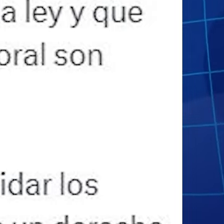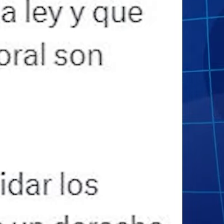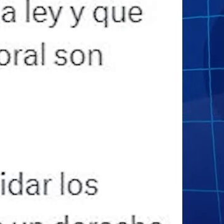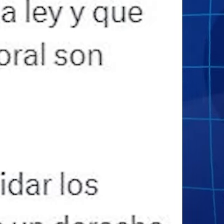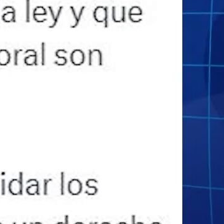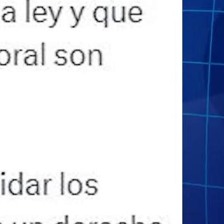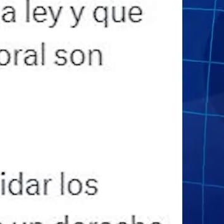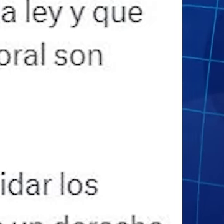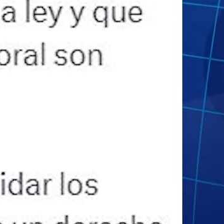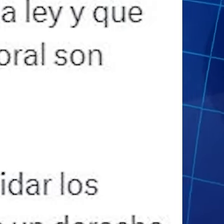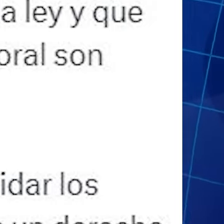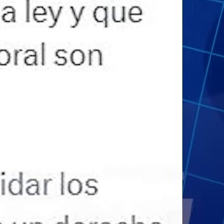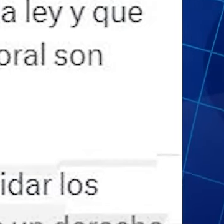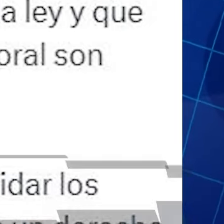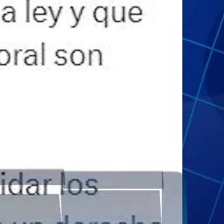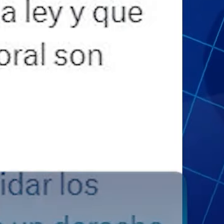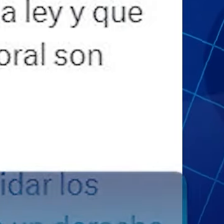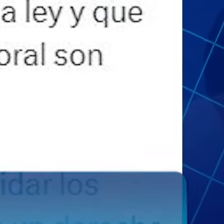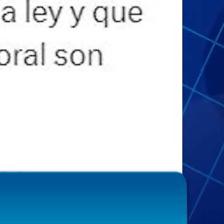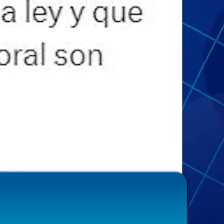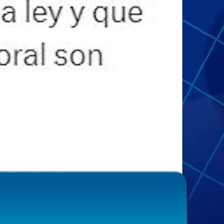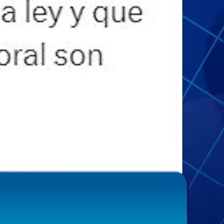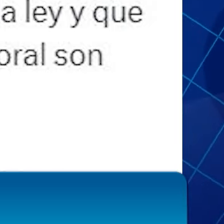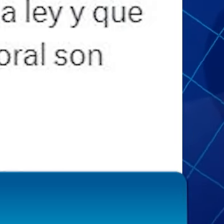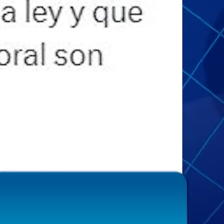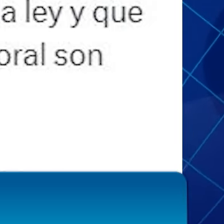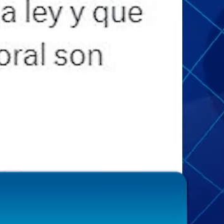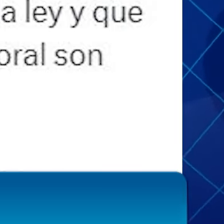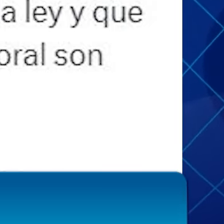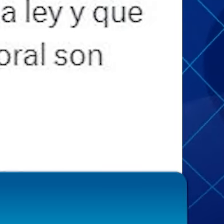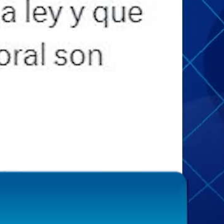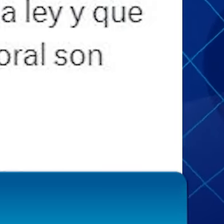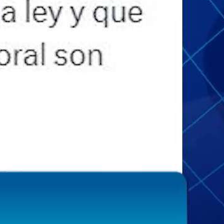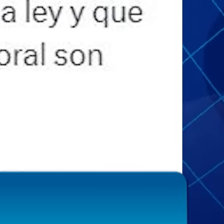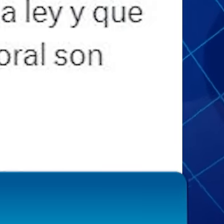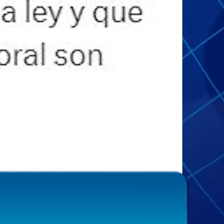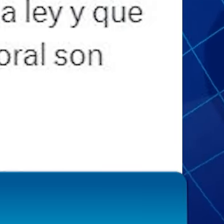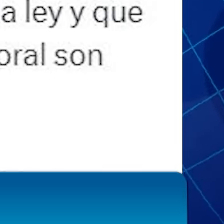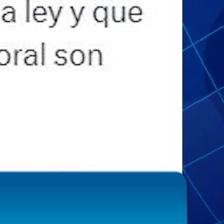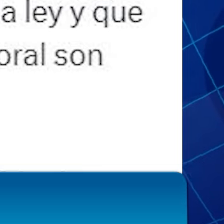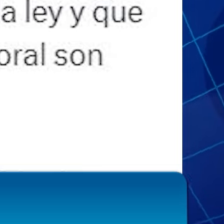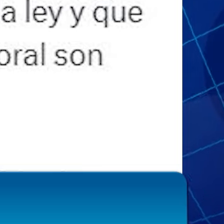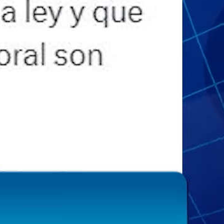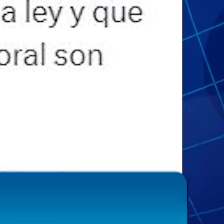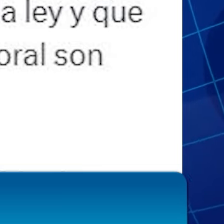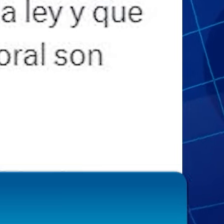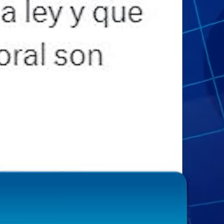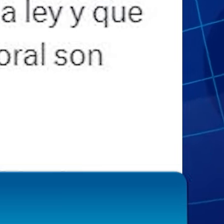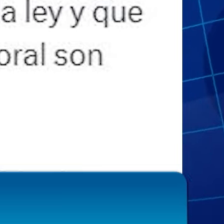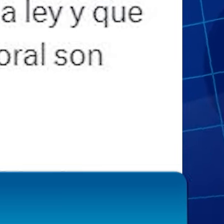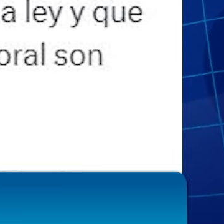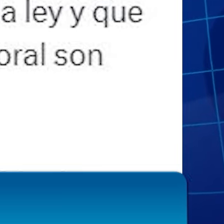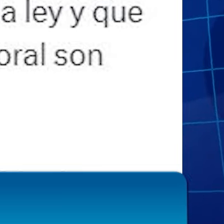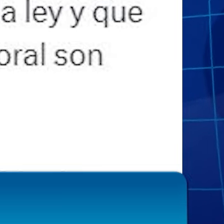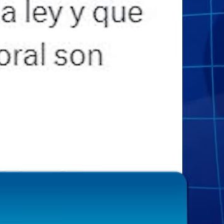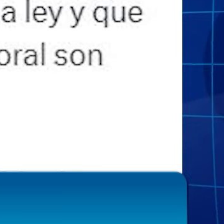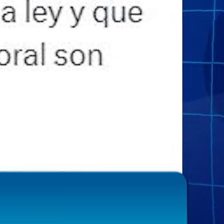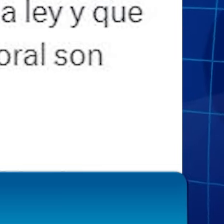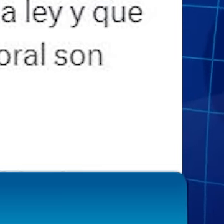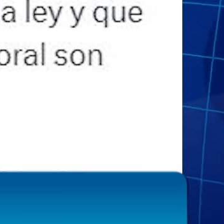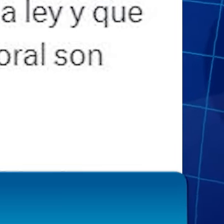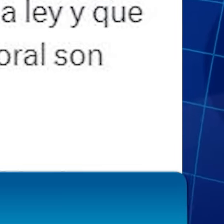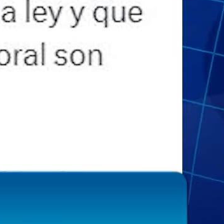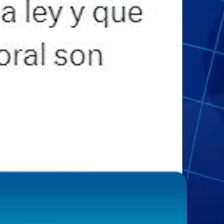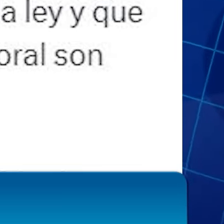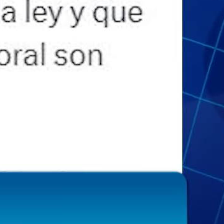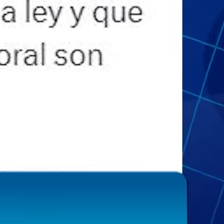Petro afirmó que seguirá hasta donde el pueblo lo diga, lo que algunos han interpretado como que estaría dispuesto a